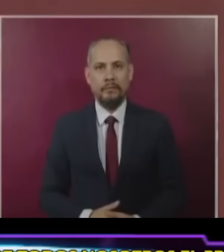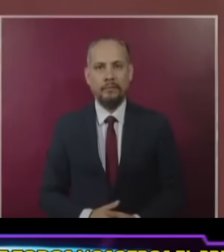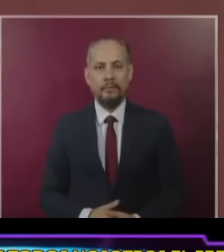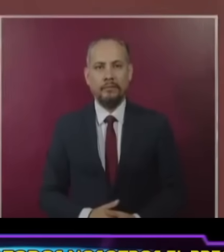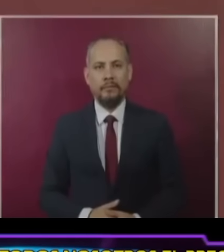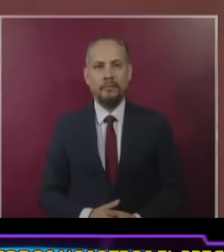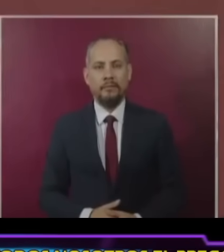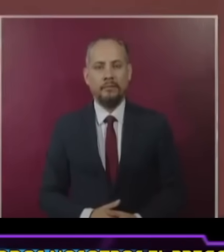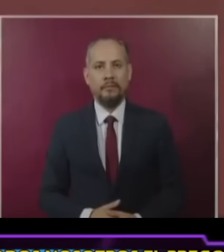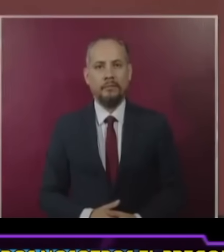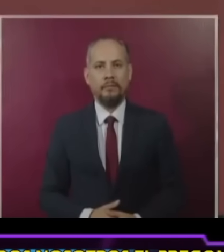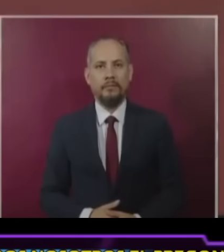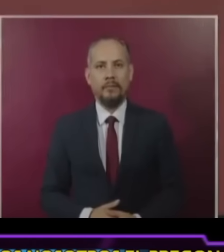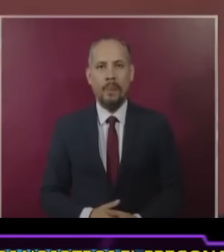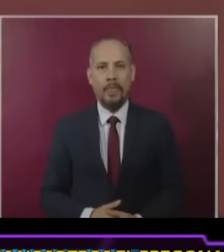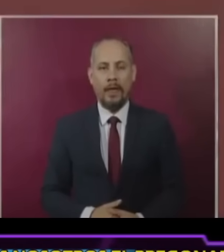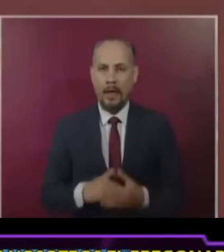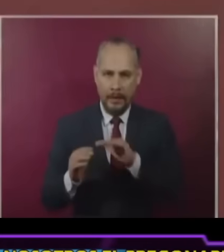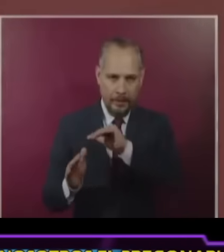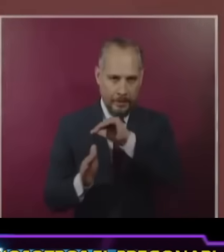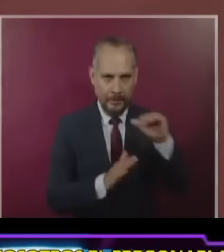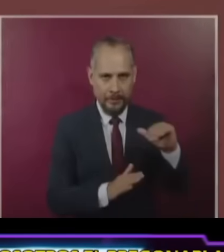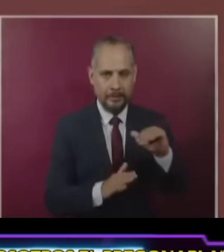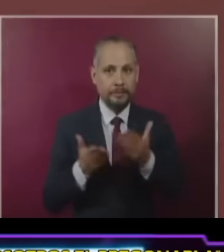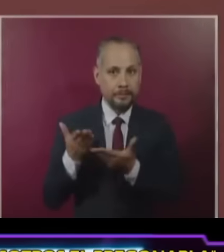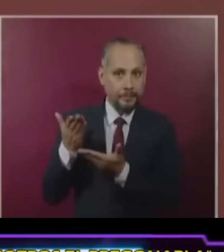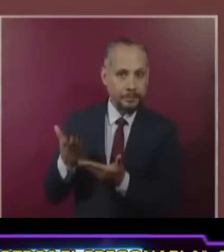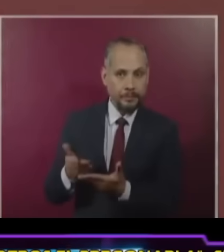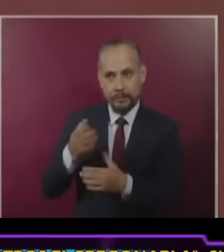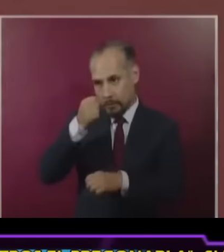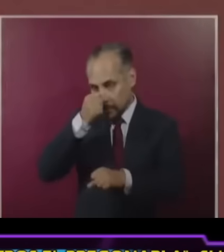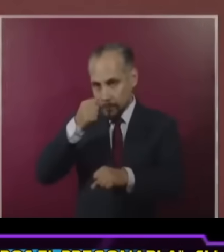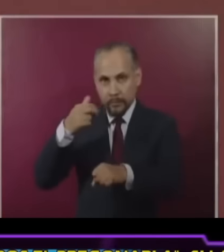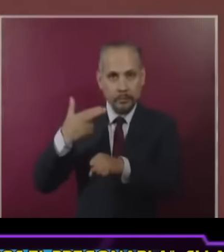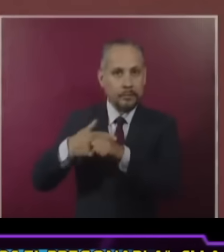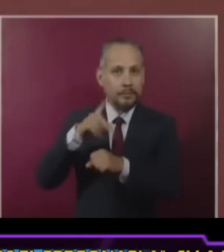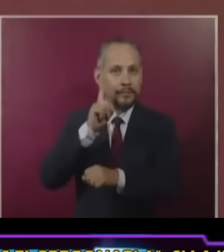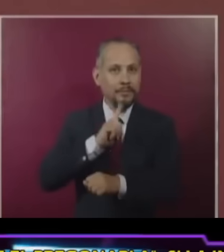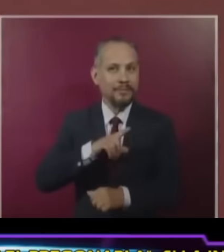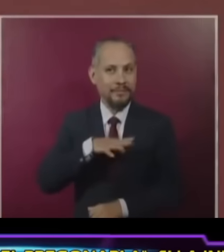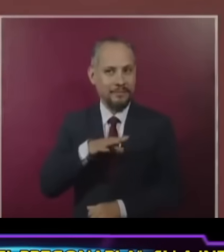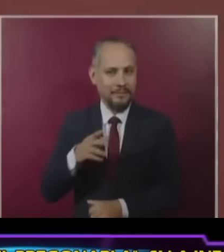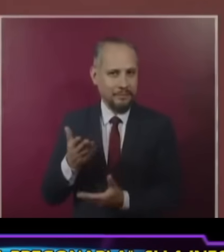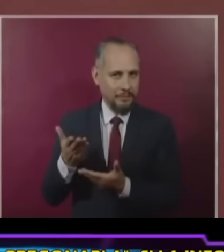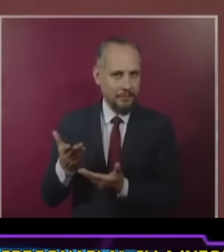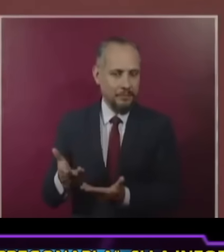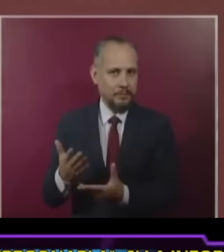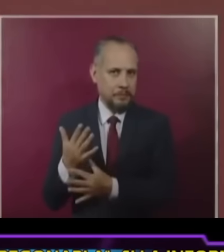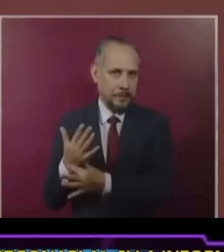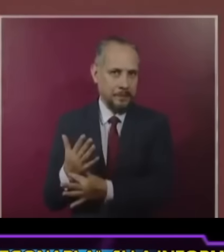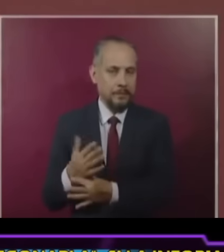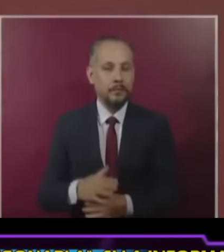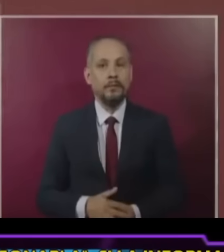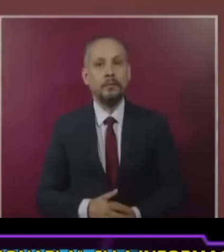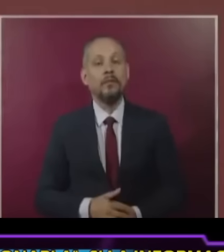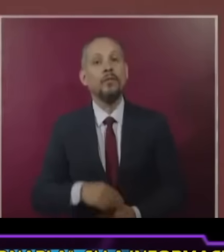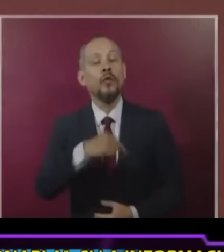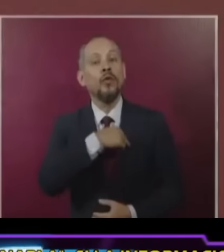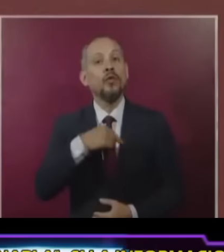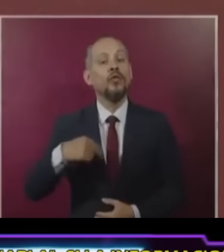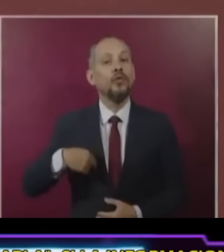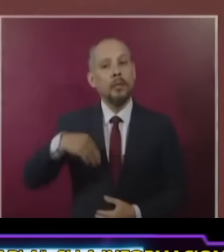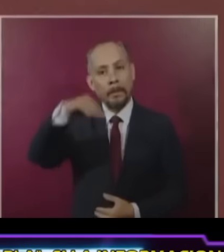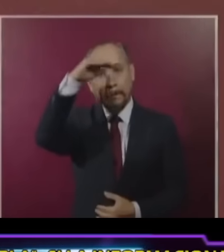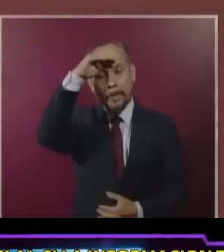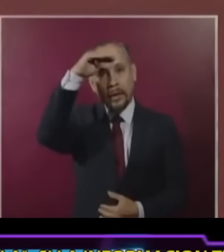como lo expresó aquí la secretaria general es muy importante que nunca perdamos el piso